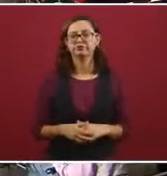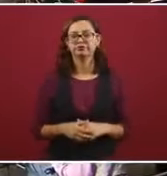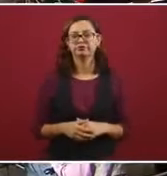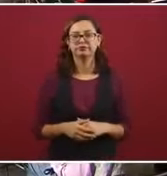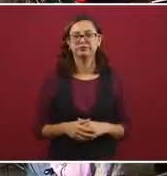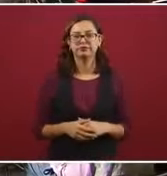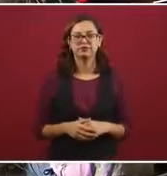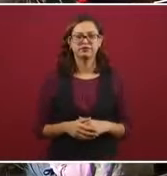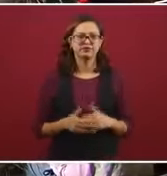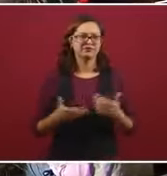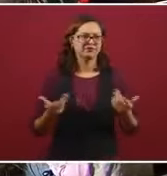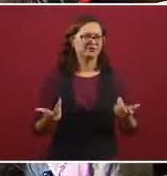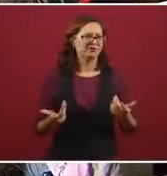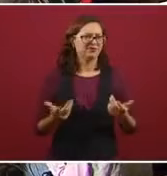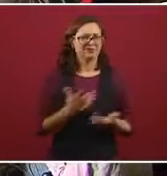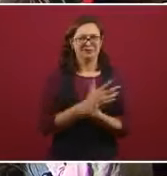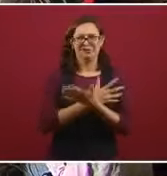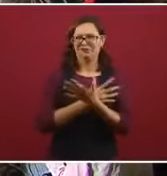los gastos